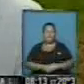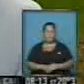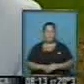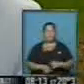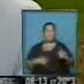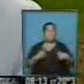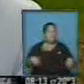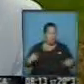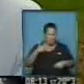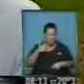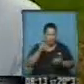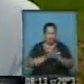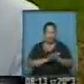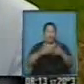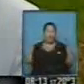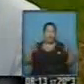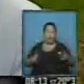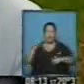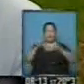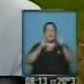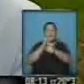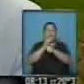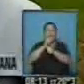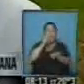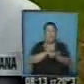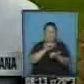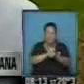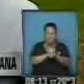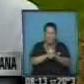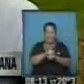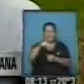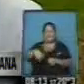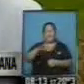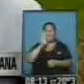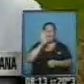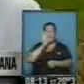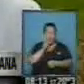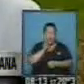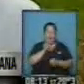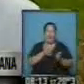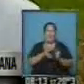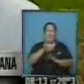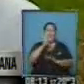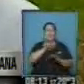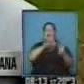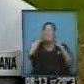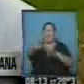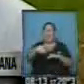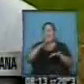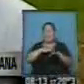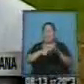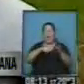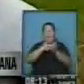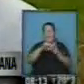no hay ninguna novedad en relación con el corte que están realizando trabajadores gráficos en la Panamericana con destino a Capital Federal en el